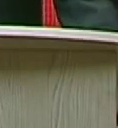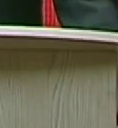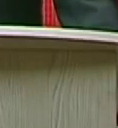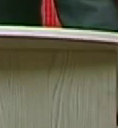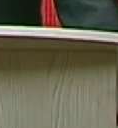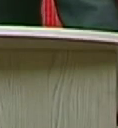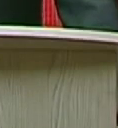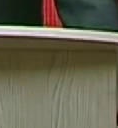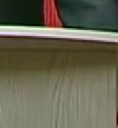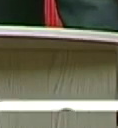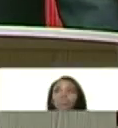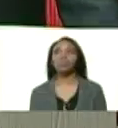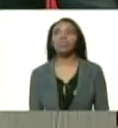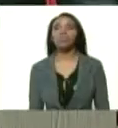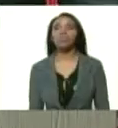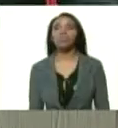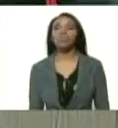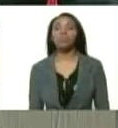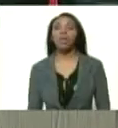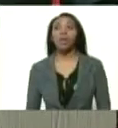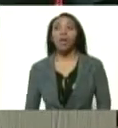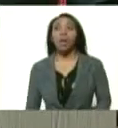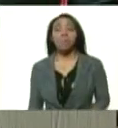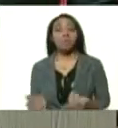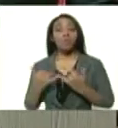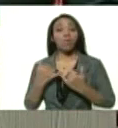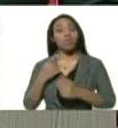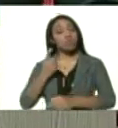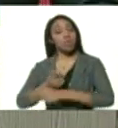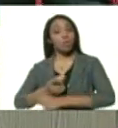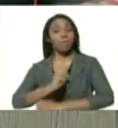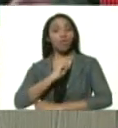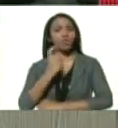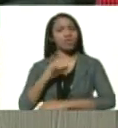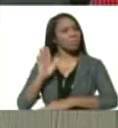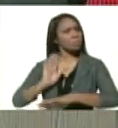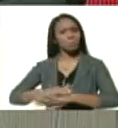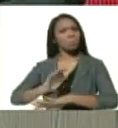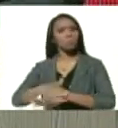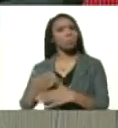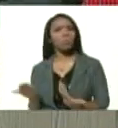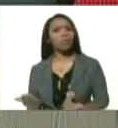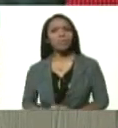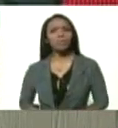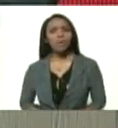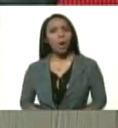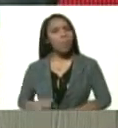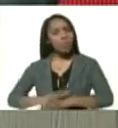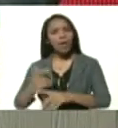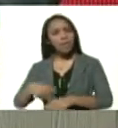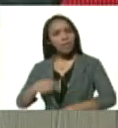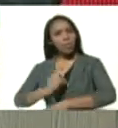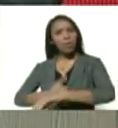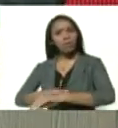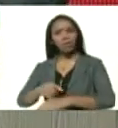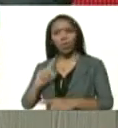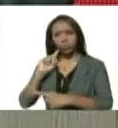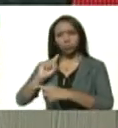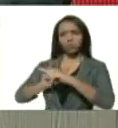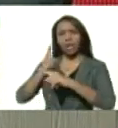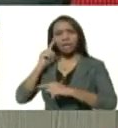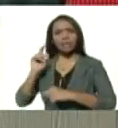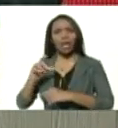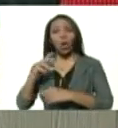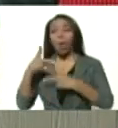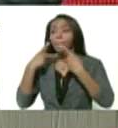Uno debe preguntarse siempre, ¿por qué? ¿Por qué en este momento, como lo catalogan los periodistas